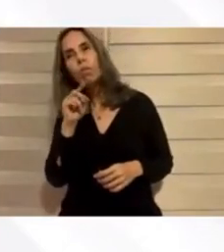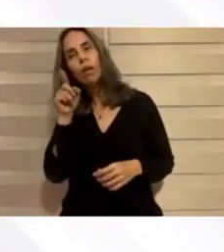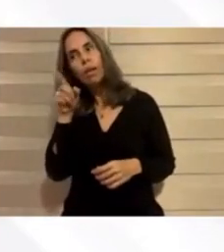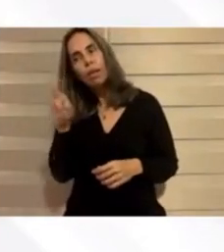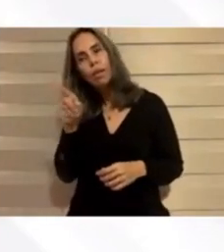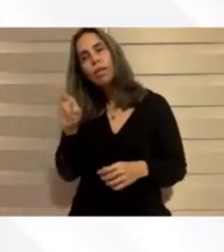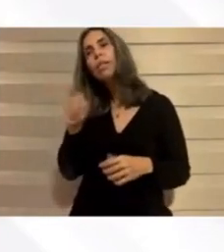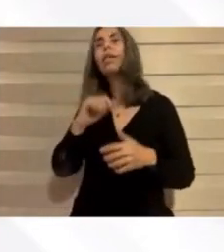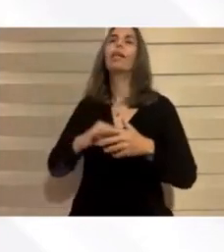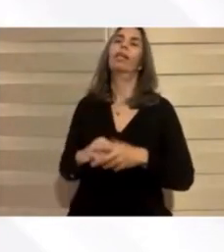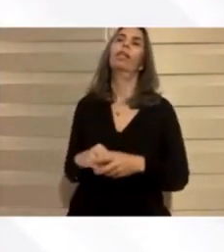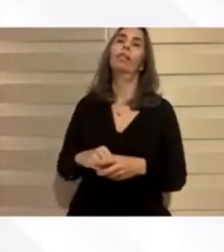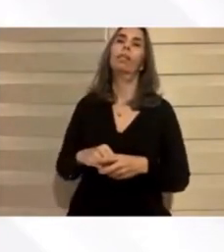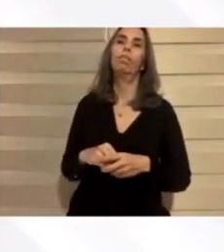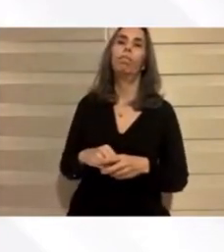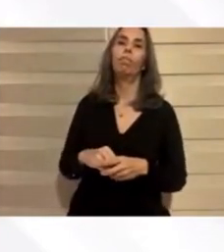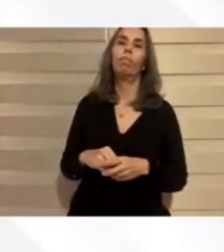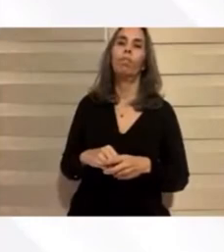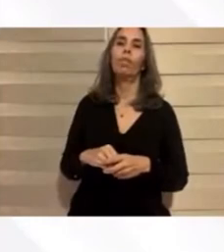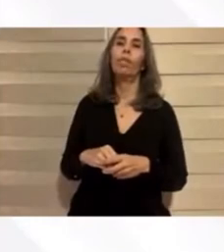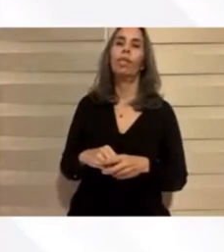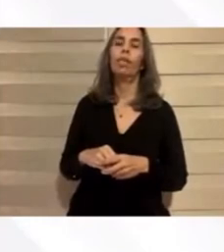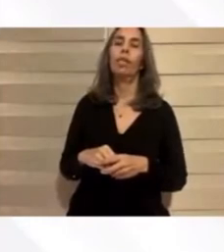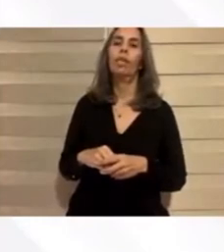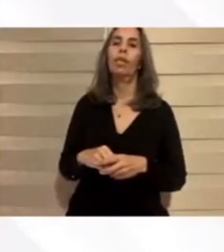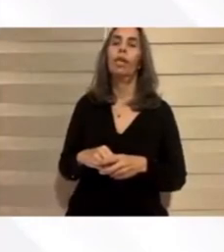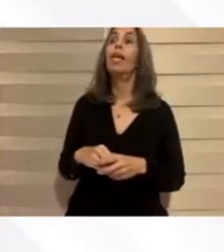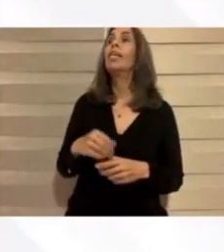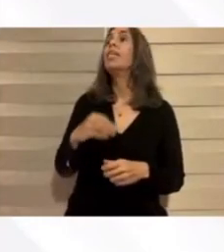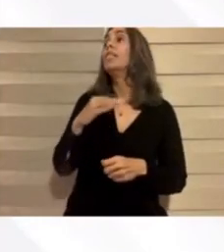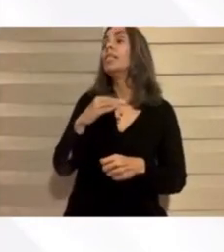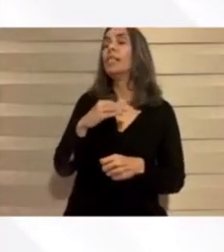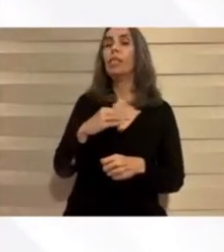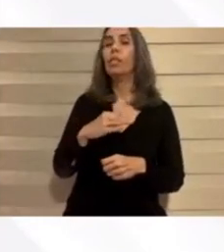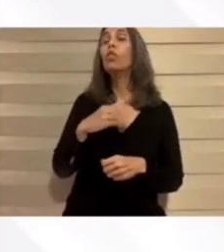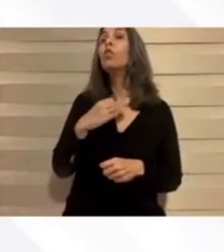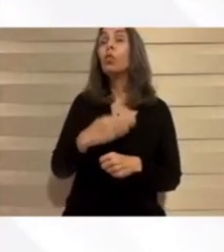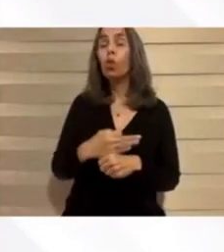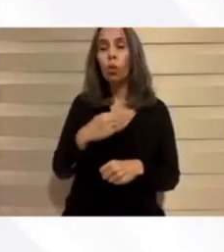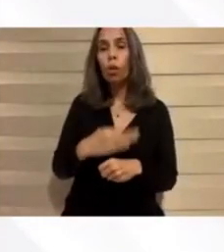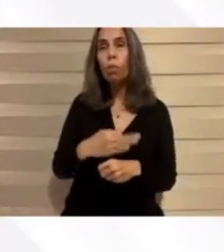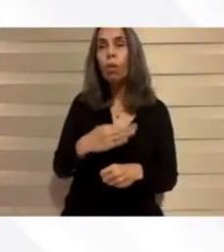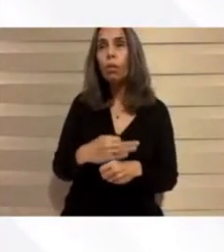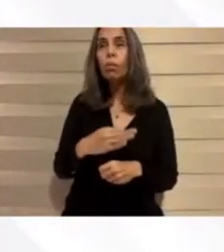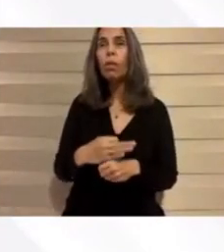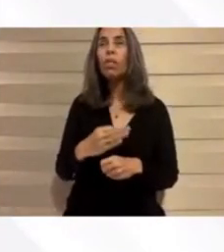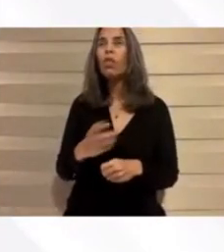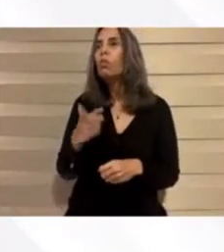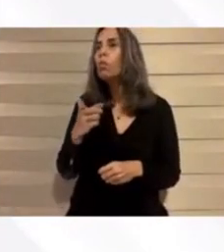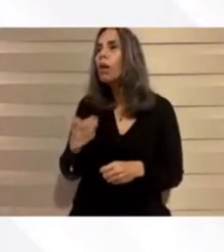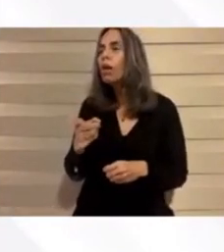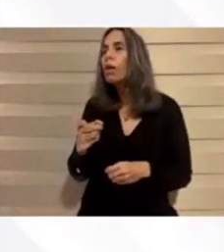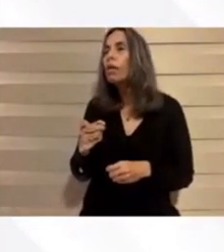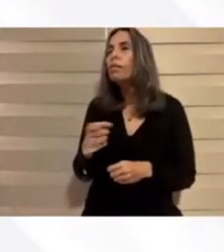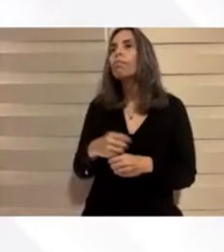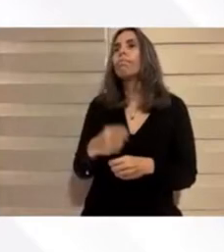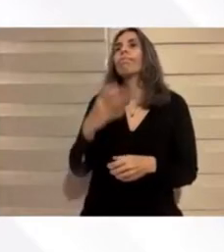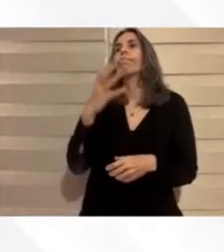que todavía, y esto nos parece inaceptable a escala mundial, todavía sufren de